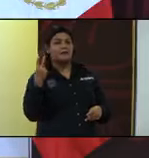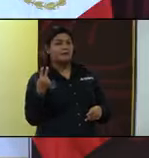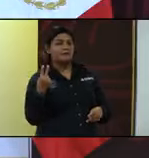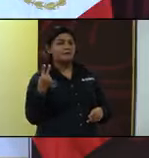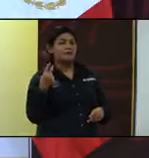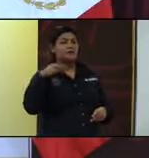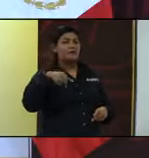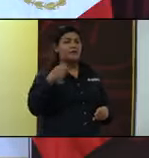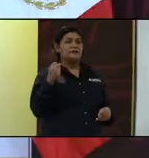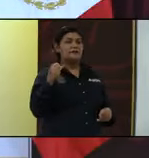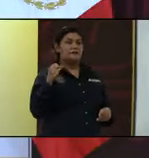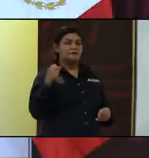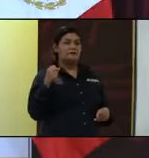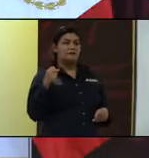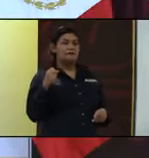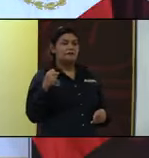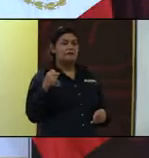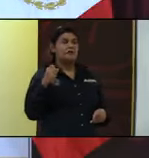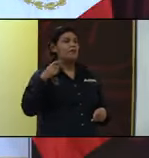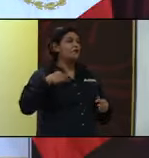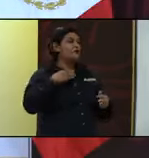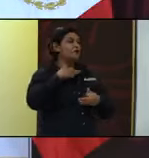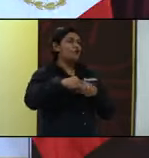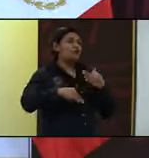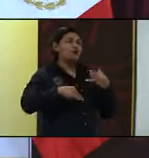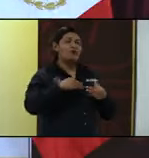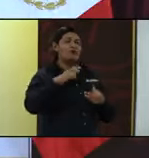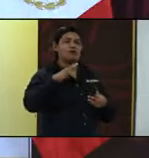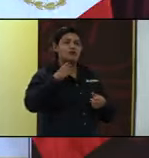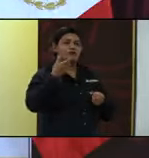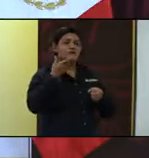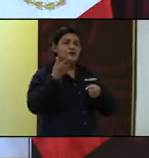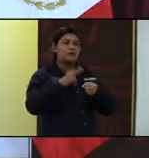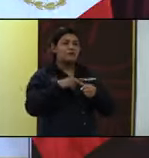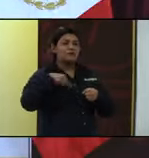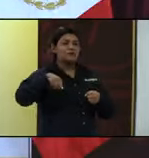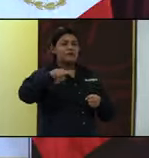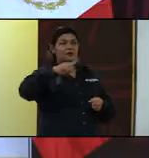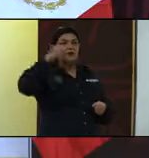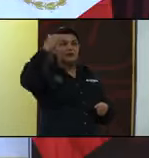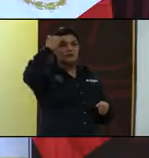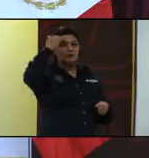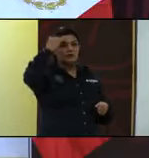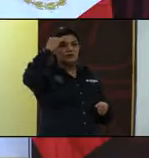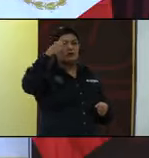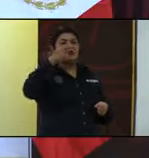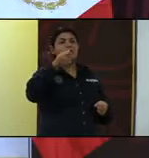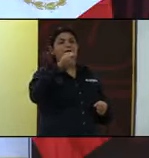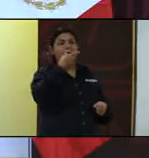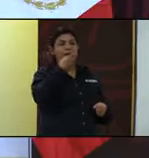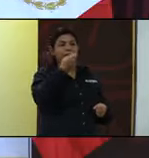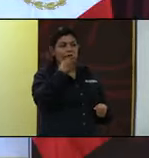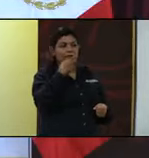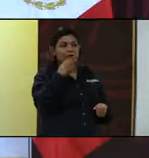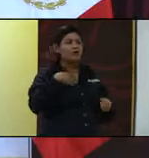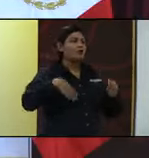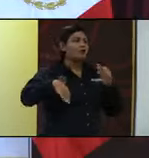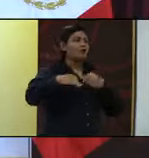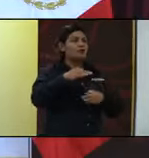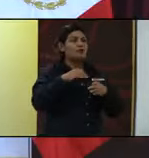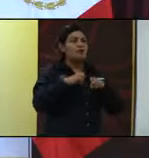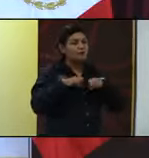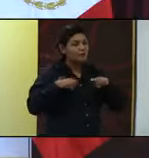19 al 22 de septiembre, con todos los servicios médicos que ustedes ya conocen, con medicamentos, con todo el